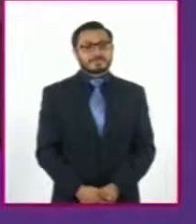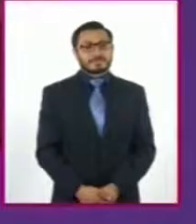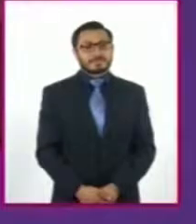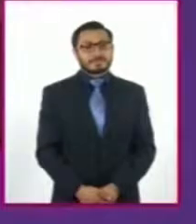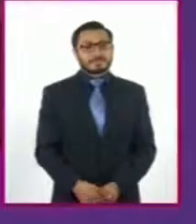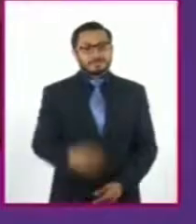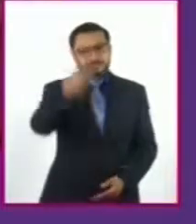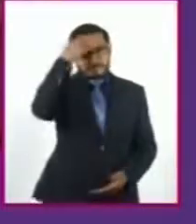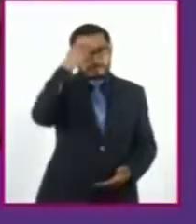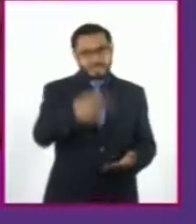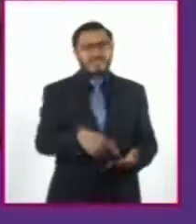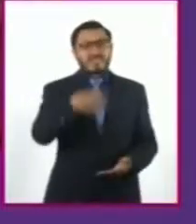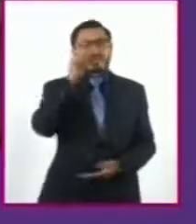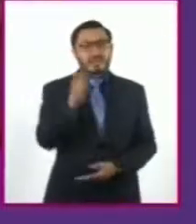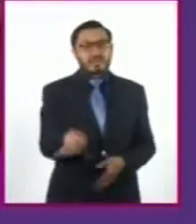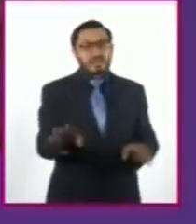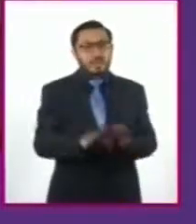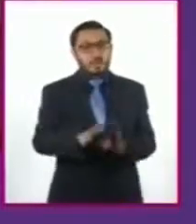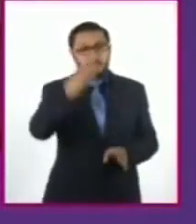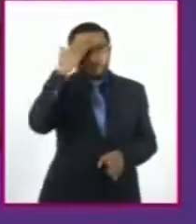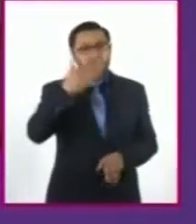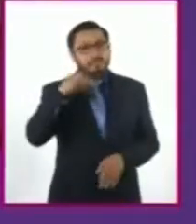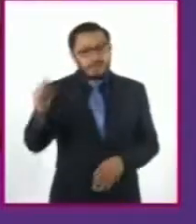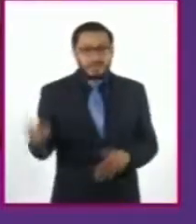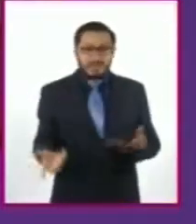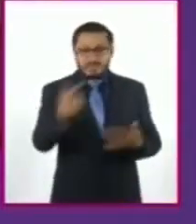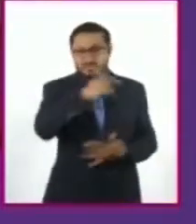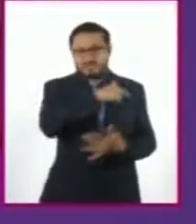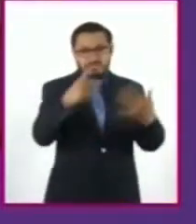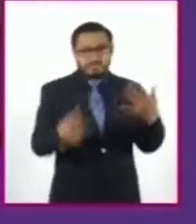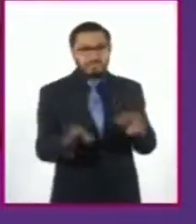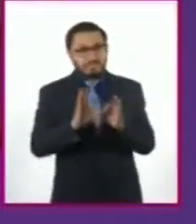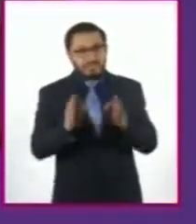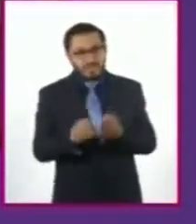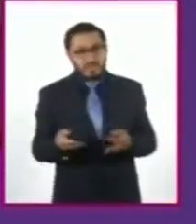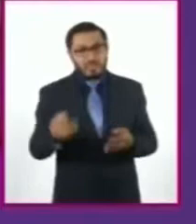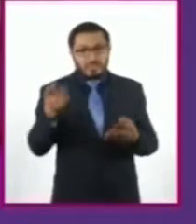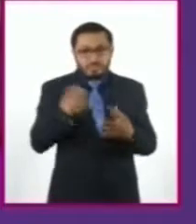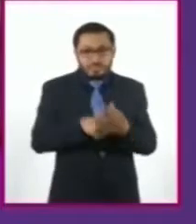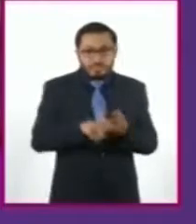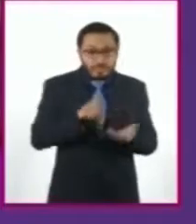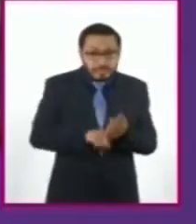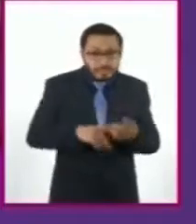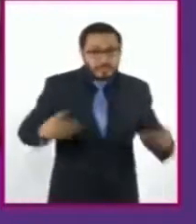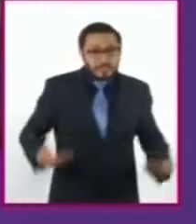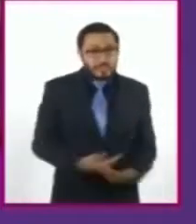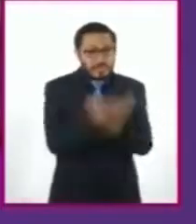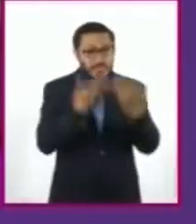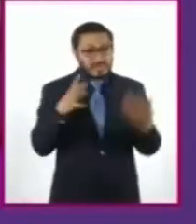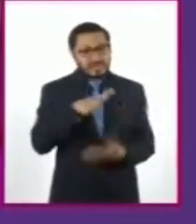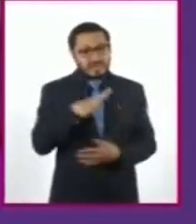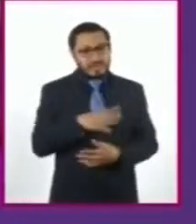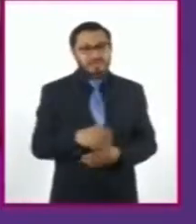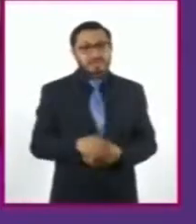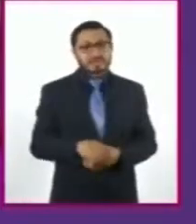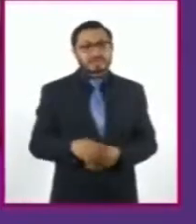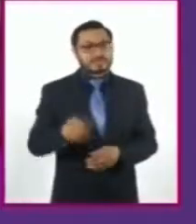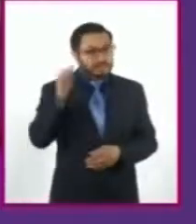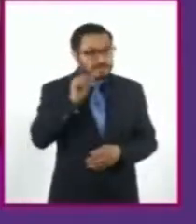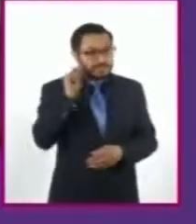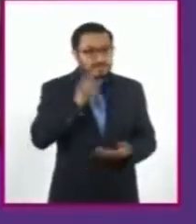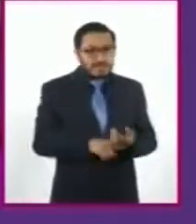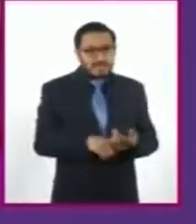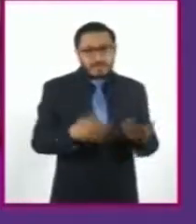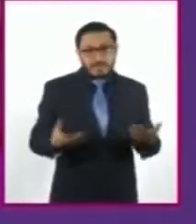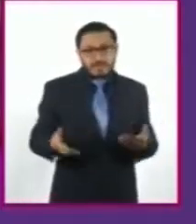Creo que se refiere a habilidades, talentos y capacidades innatos que cada uno de nosotros tiene, que están ahí latentes, que hemos